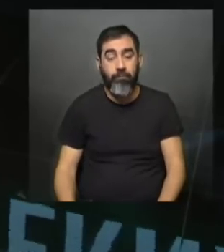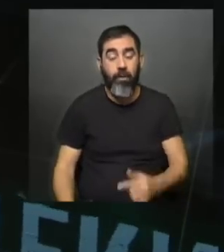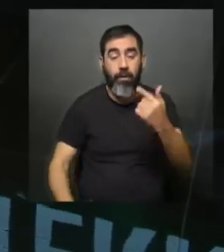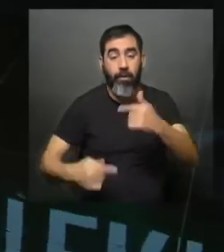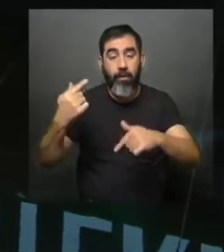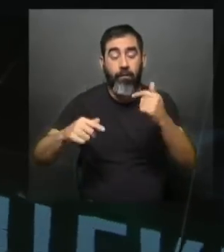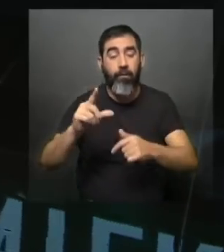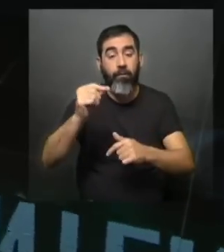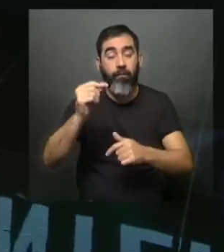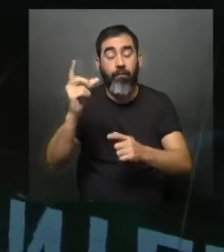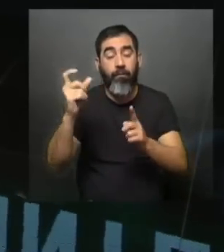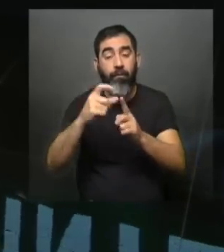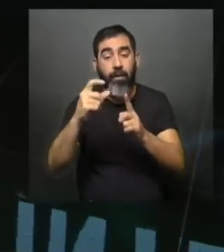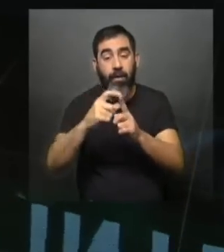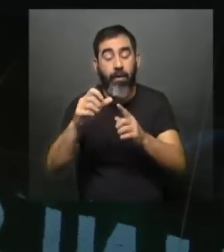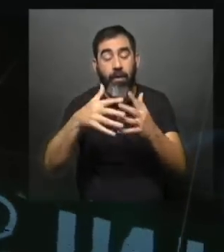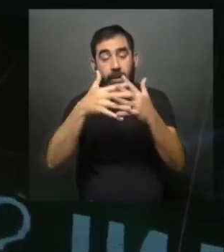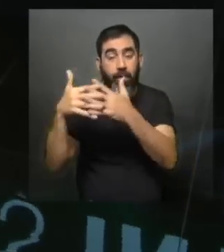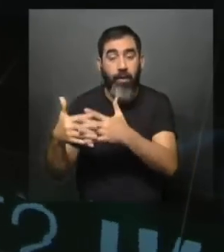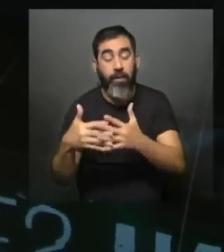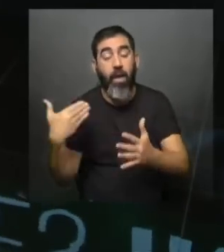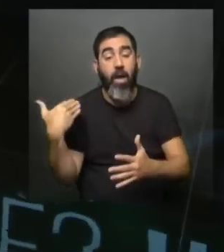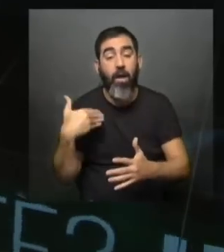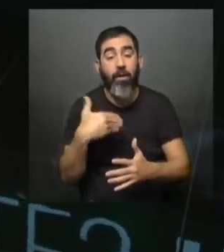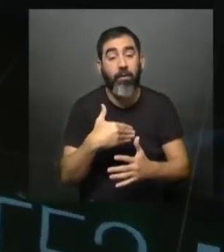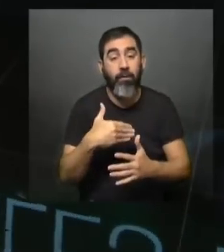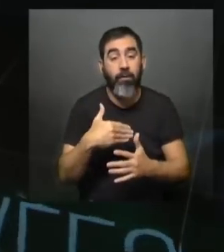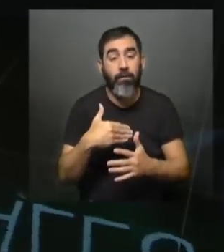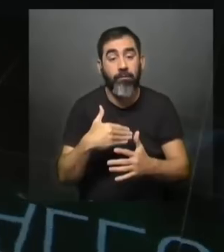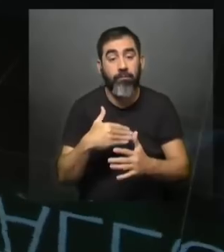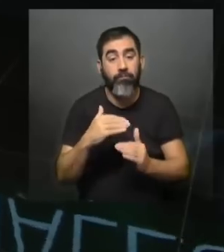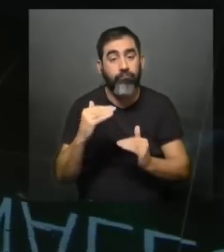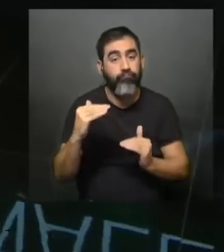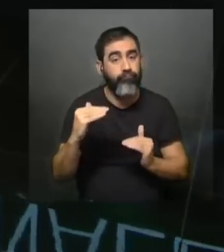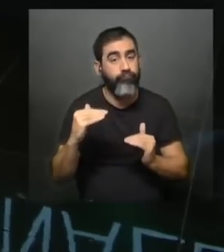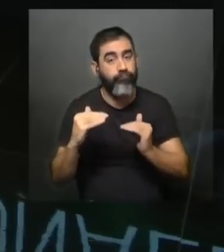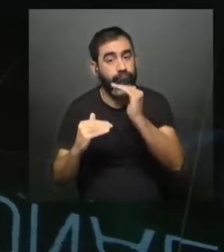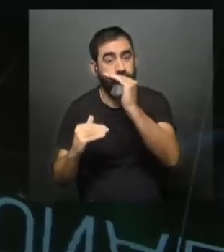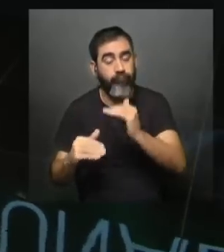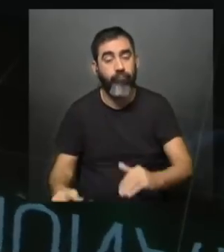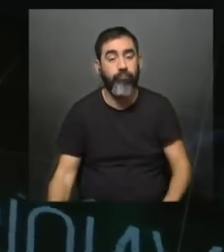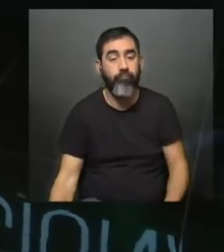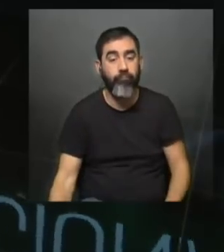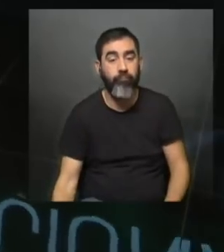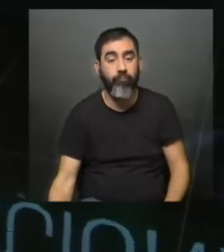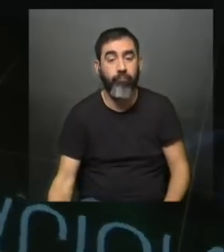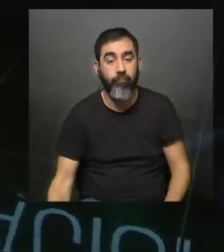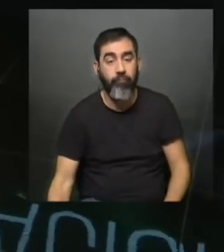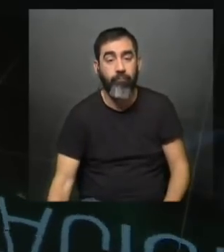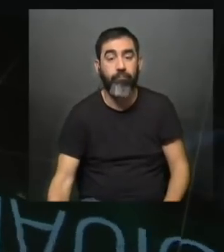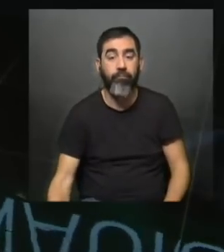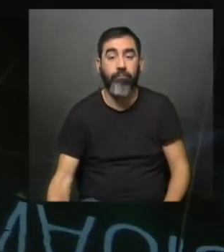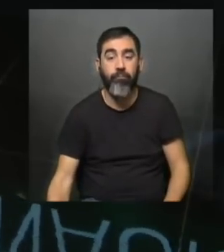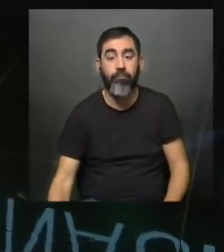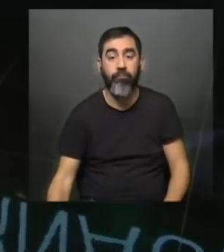diversas cotizaciones del dólar estadounidense en ese país bueno tuvieron un récord esta la pasada